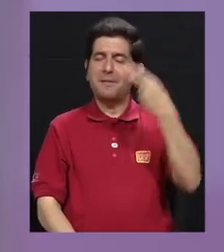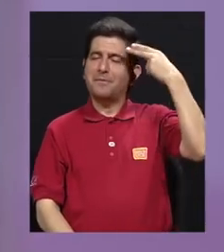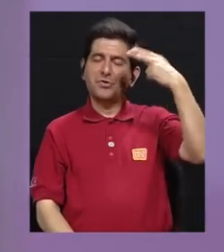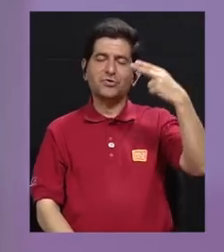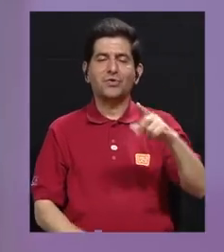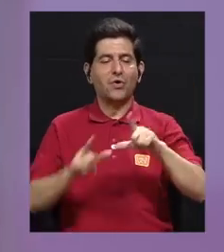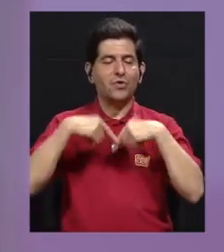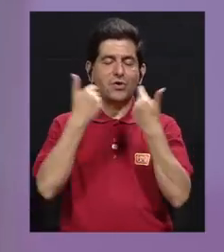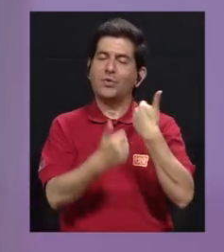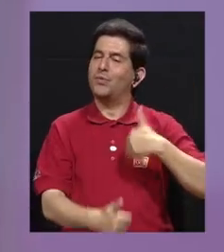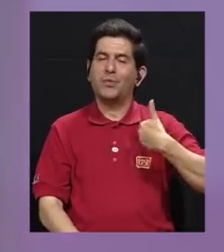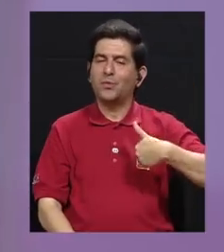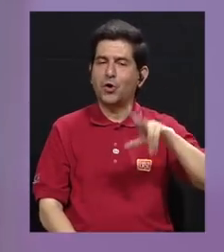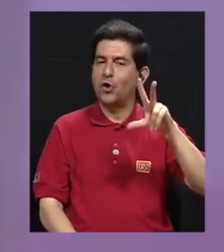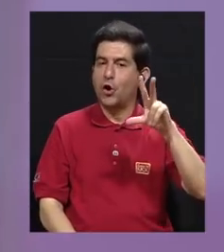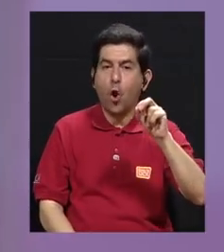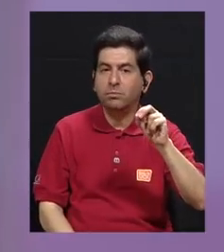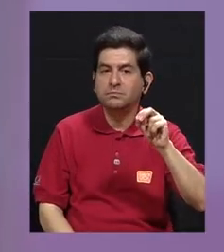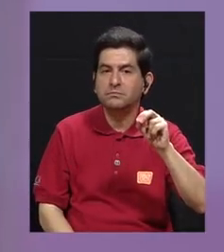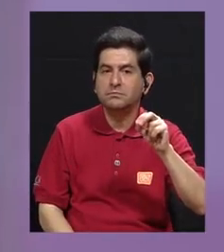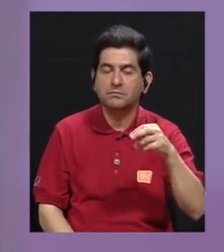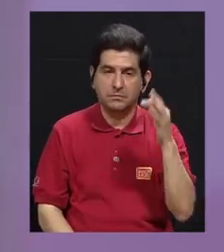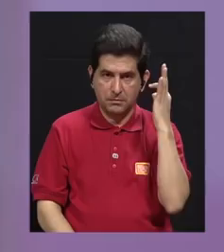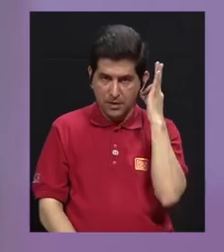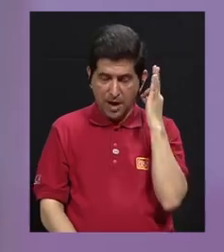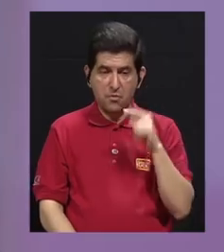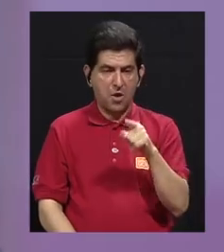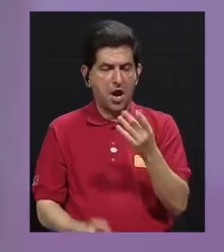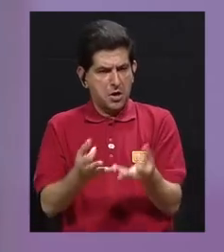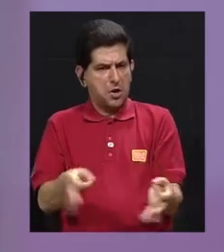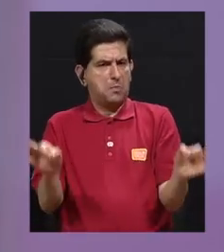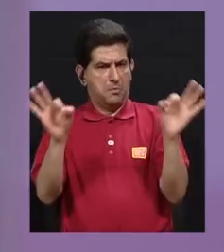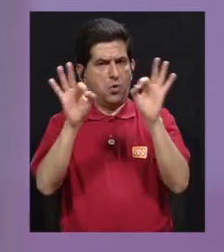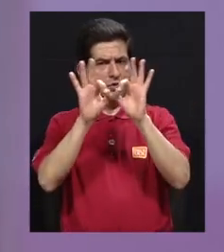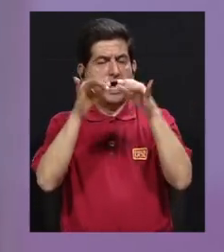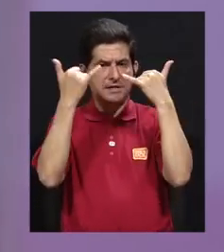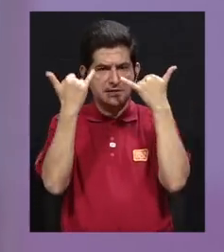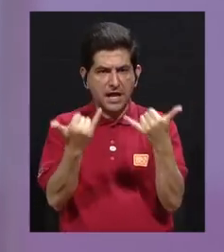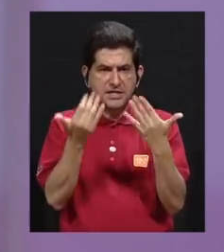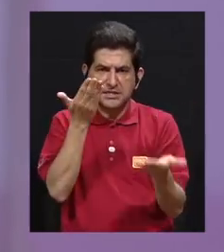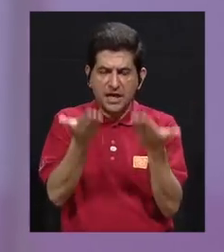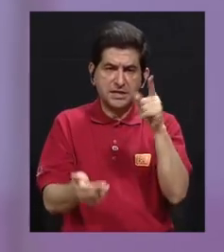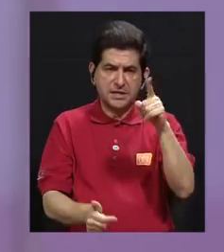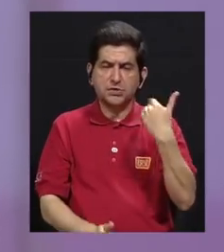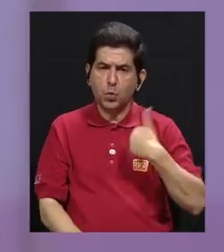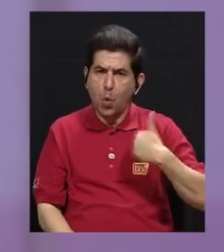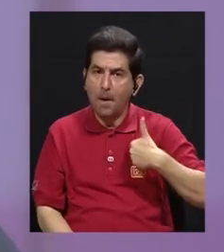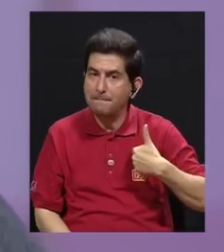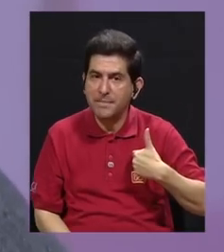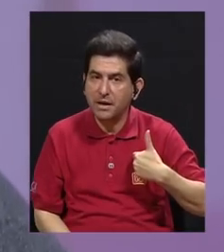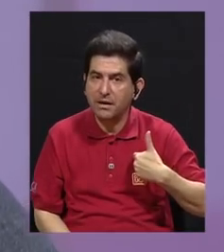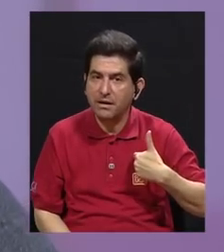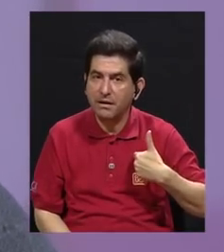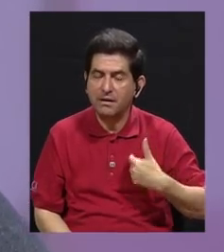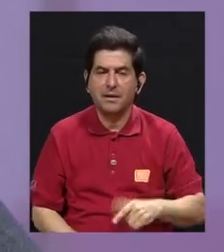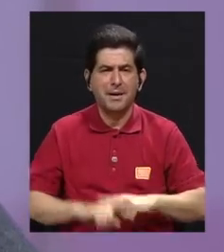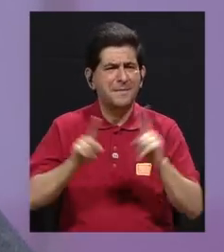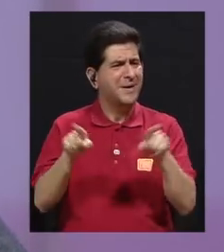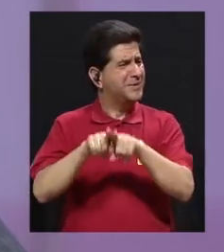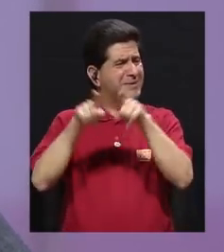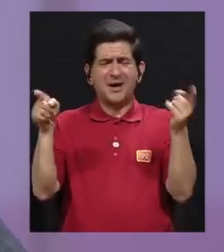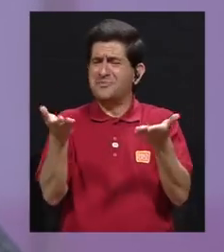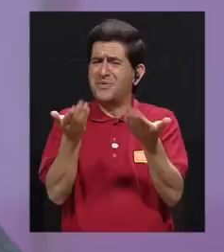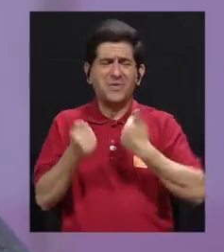socios honorarios del club masculino, ¿no? Que una mujer se destaque, entonces ya es como que fuera hombre,